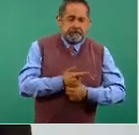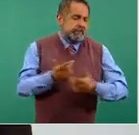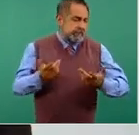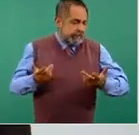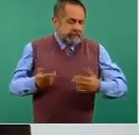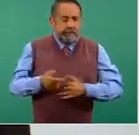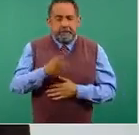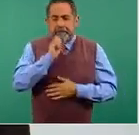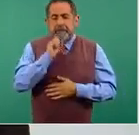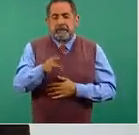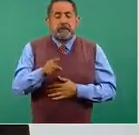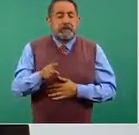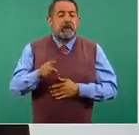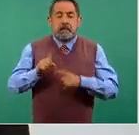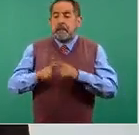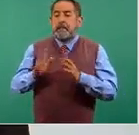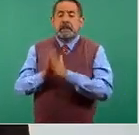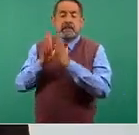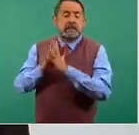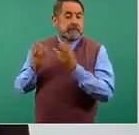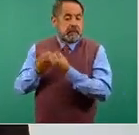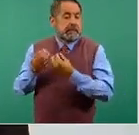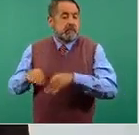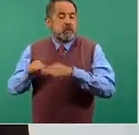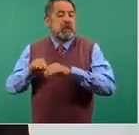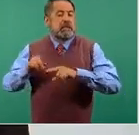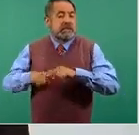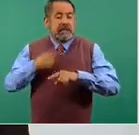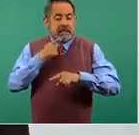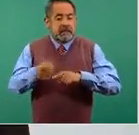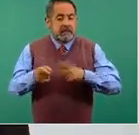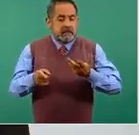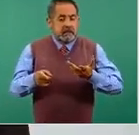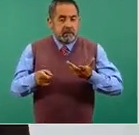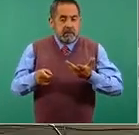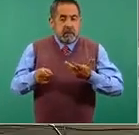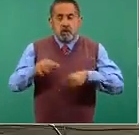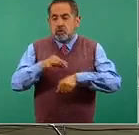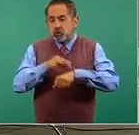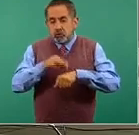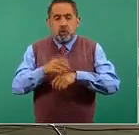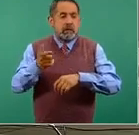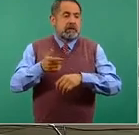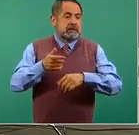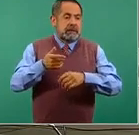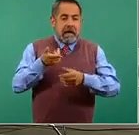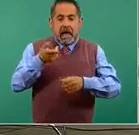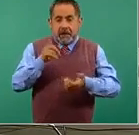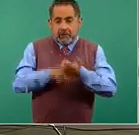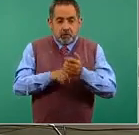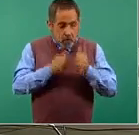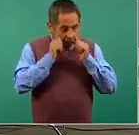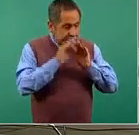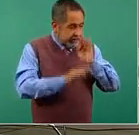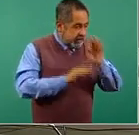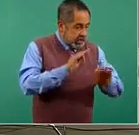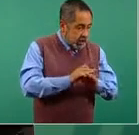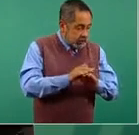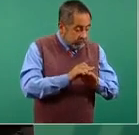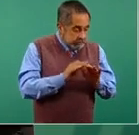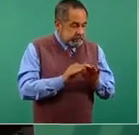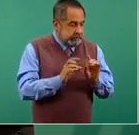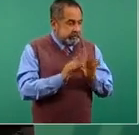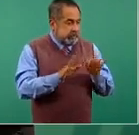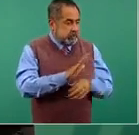también, obviamente, participan, y esto es importante, los médicos, los clínicos que atendieron los casos en cada